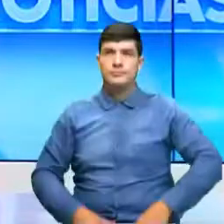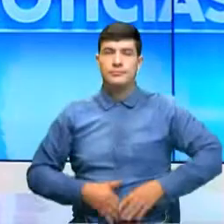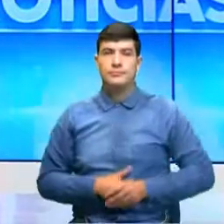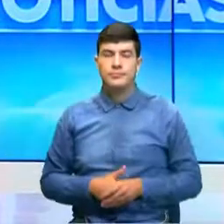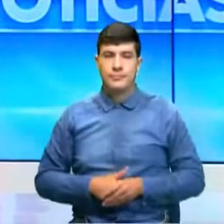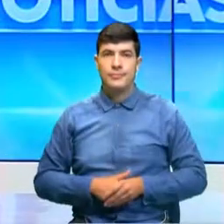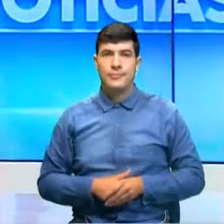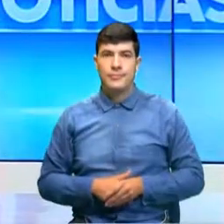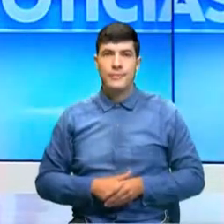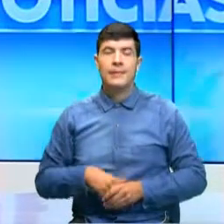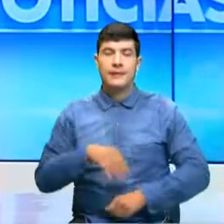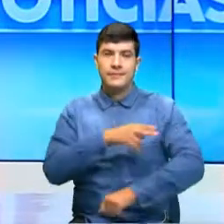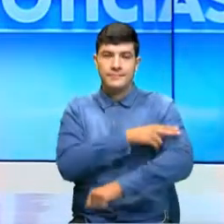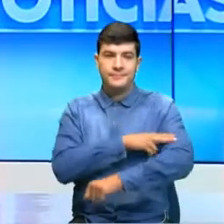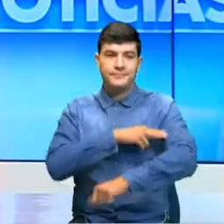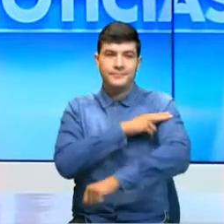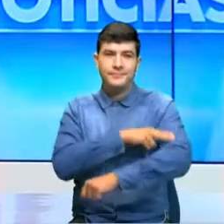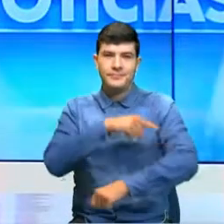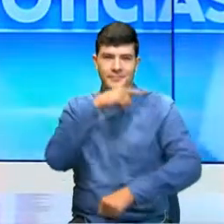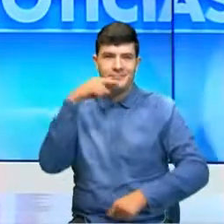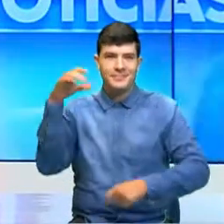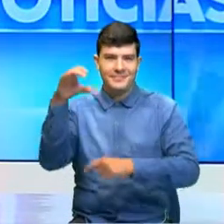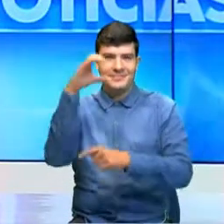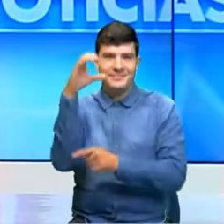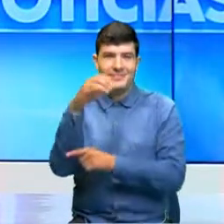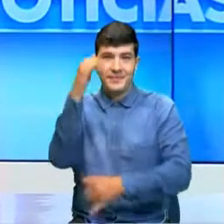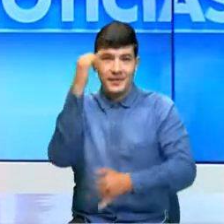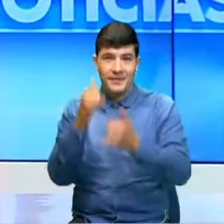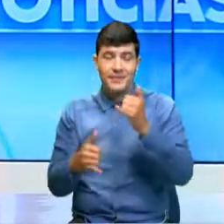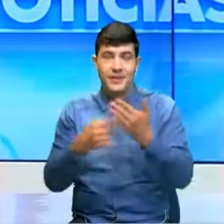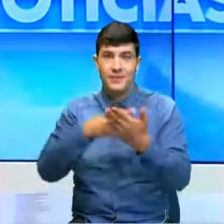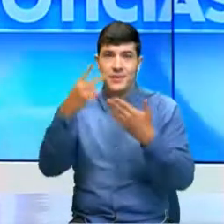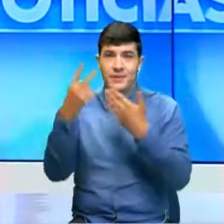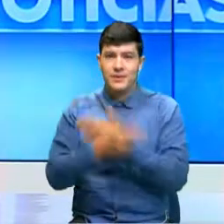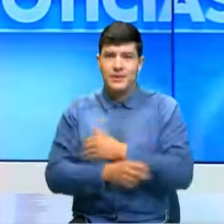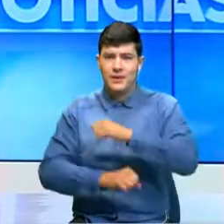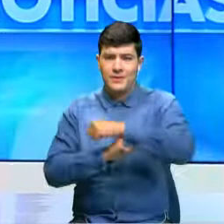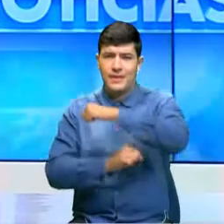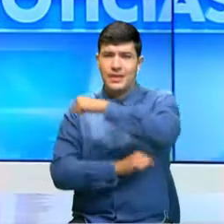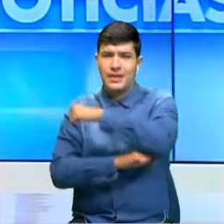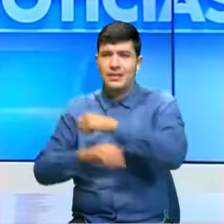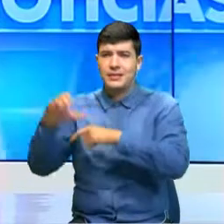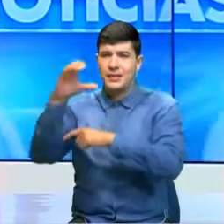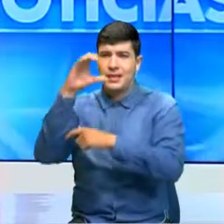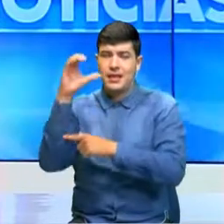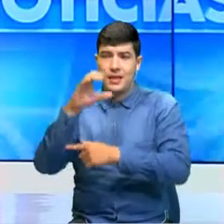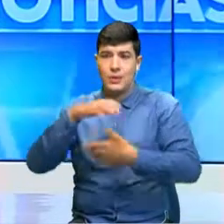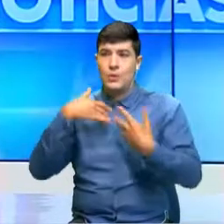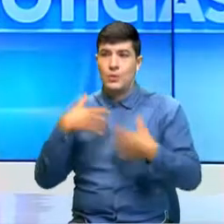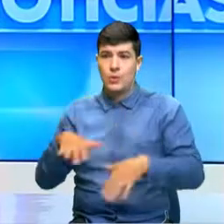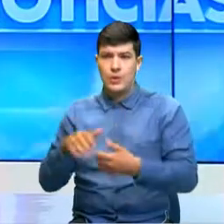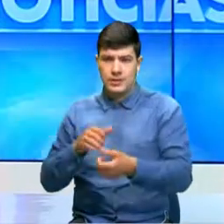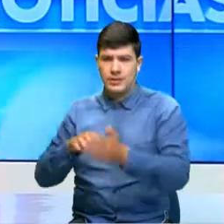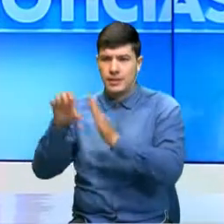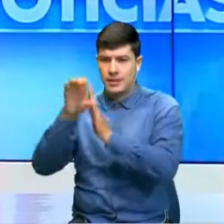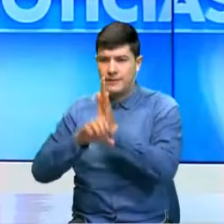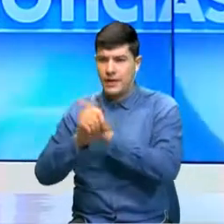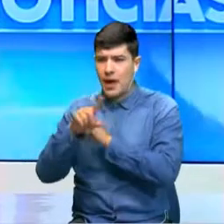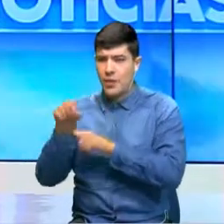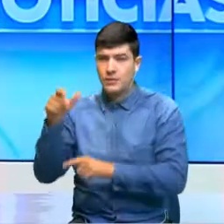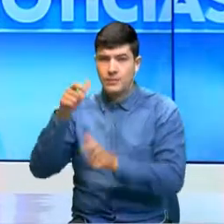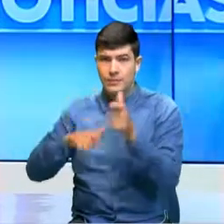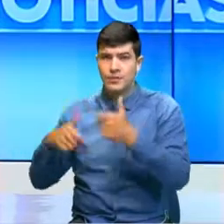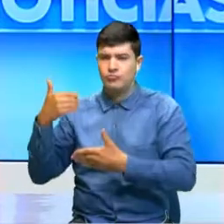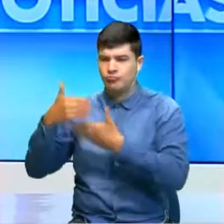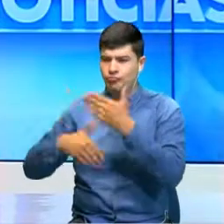la cruz roja colombiana culminó el proyecto de fortalecimiento de comunidades para la paz con el cual certificó a 11 personas en procesos de